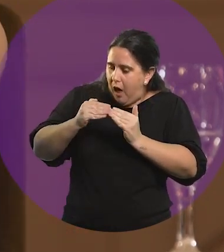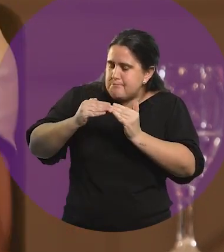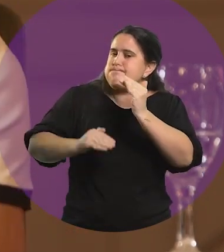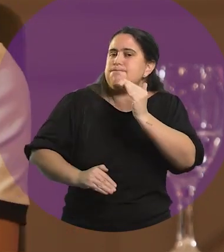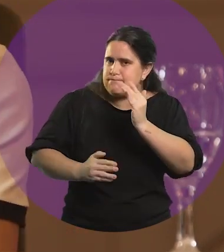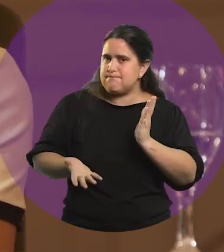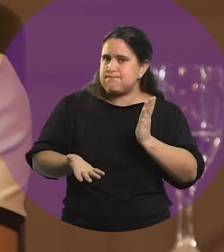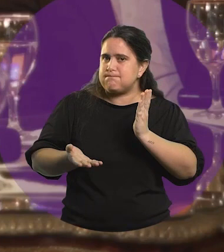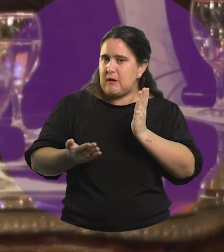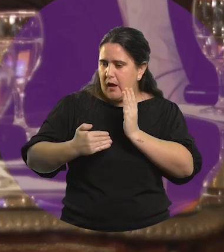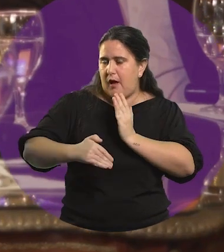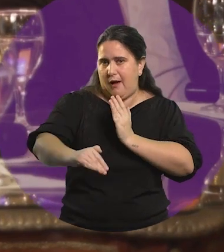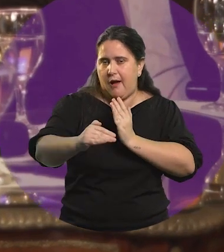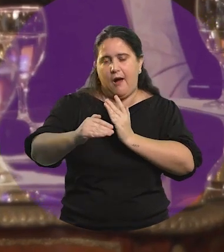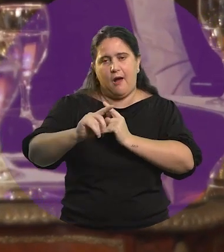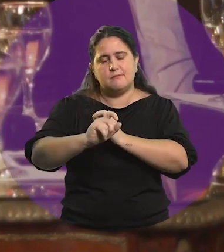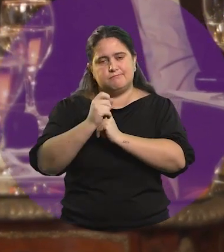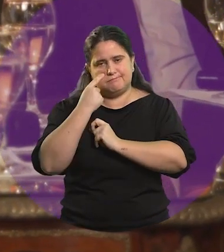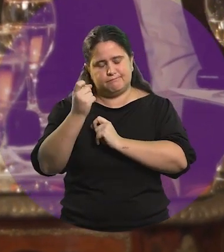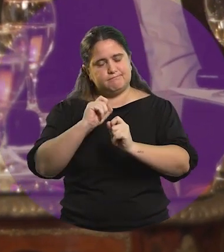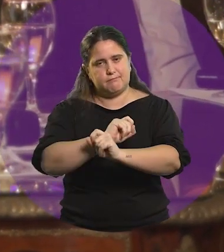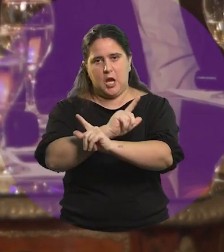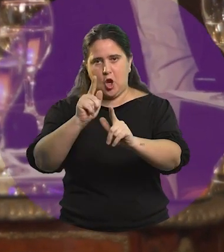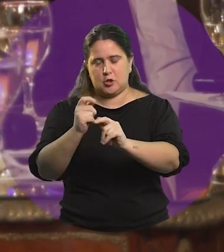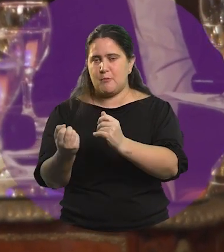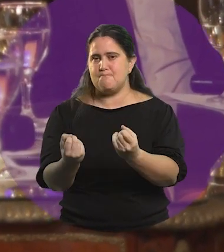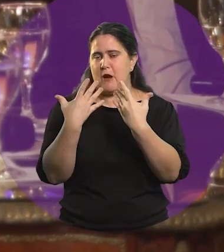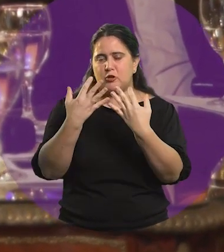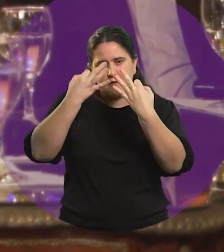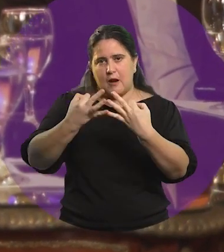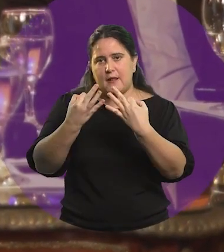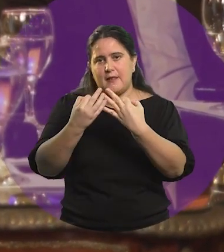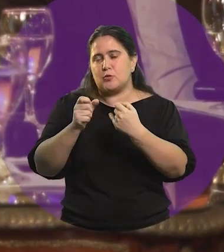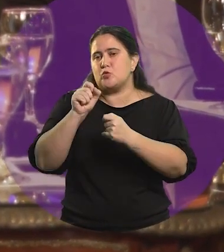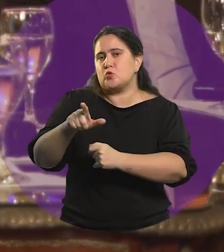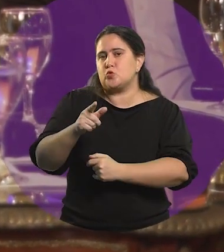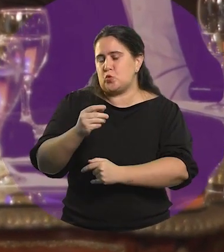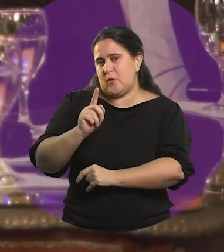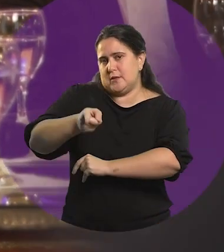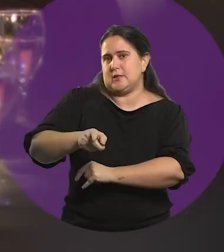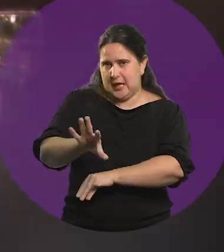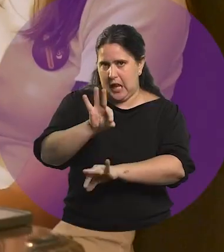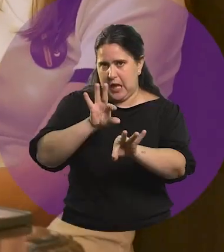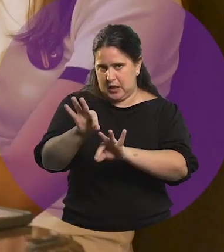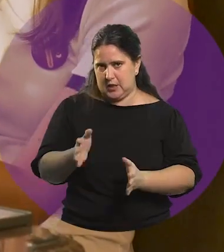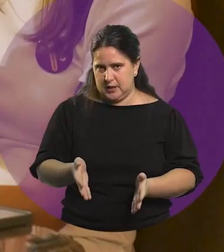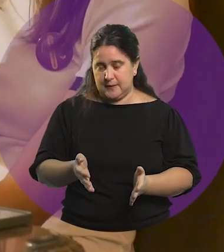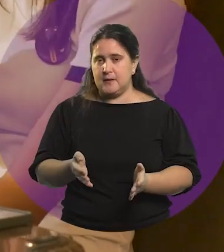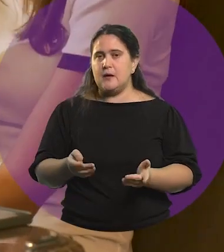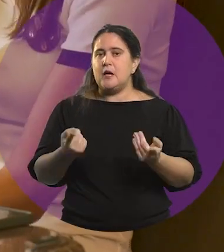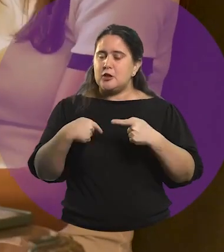terminar manifestando más adelante, ¿no? Y que va a terminar impactando realmente en el rendimiento o en las decisiones de elección.